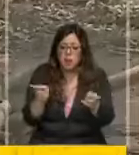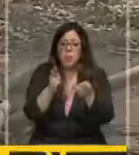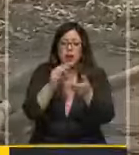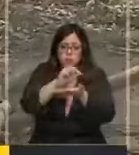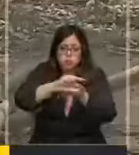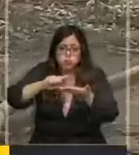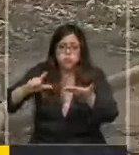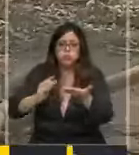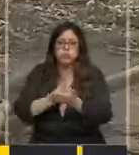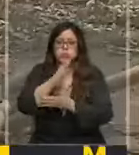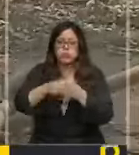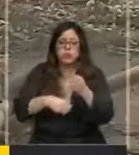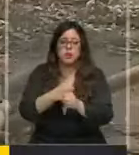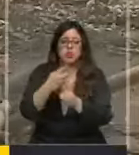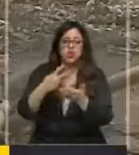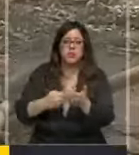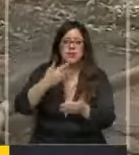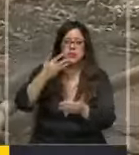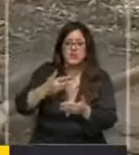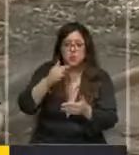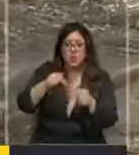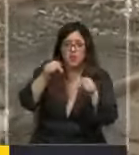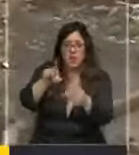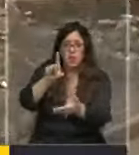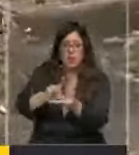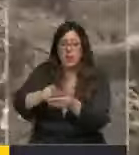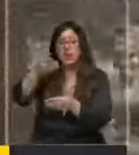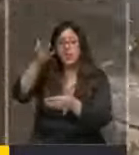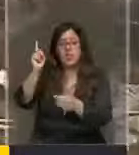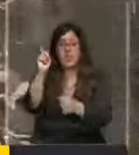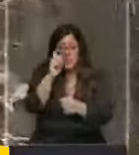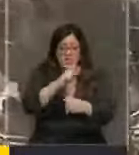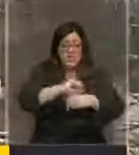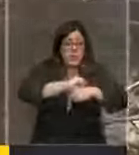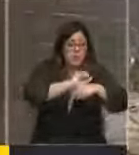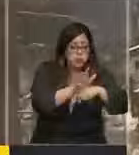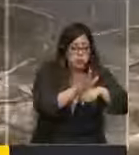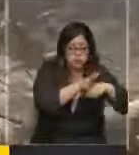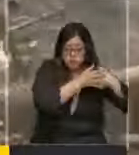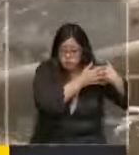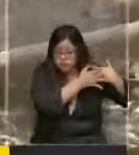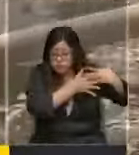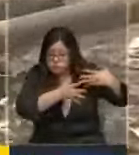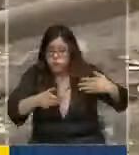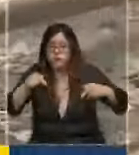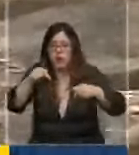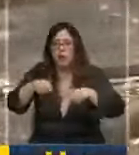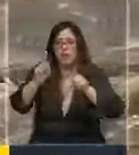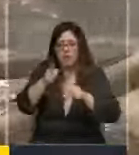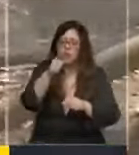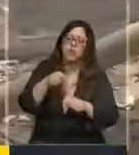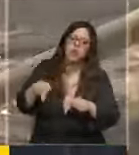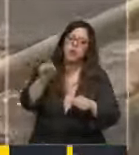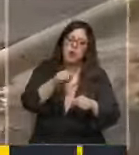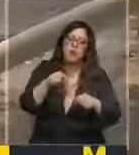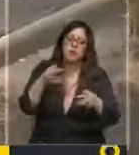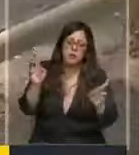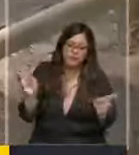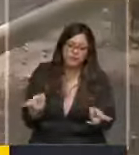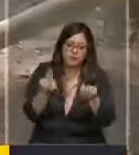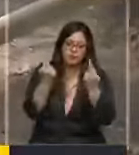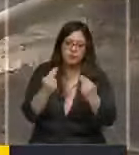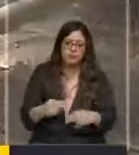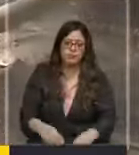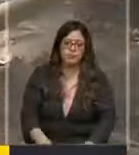en 2019 y si ya costó continuar en pandemia, ahora tendrá que nuevamente salir adelante.